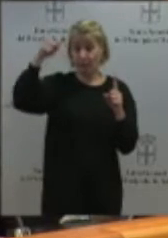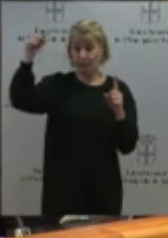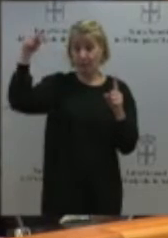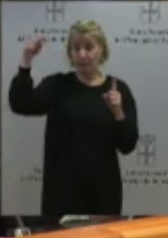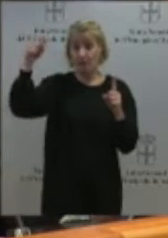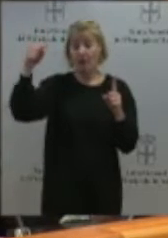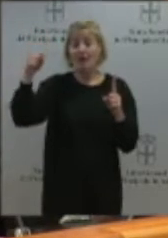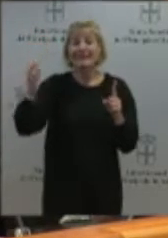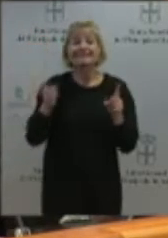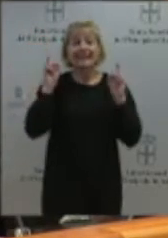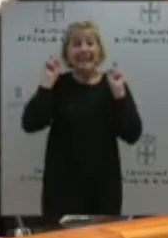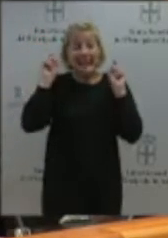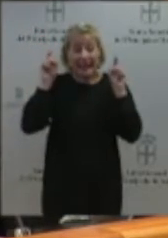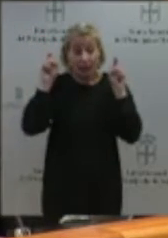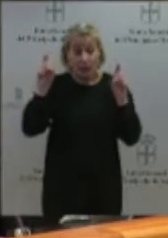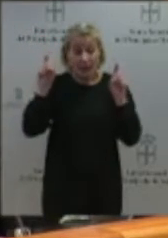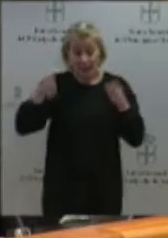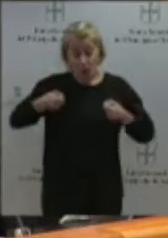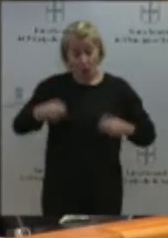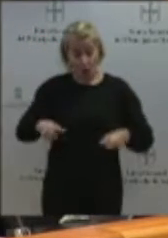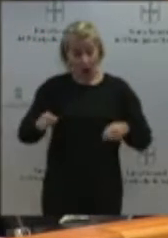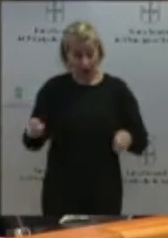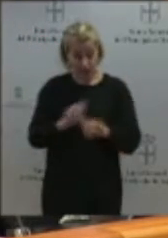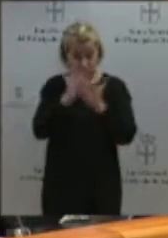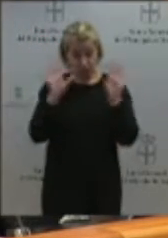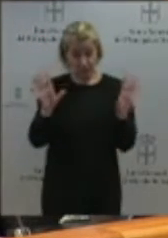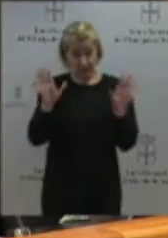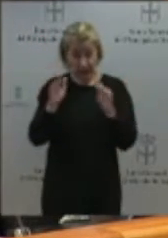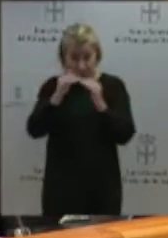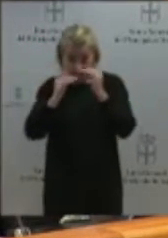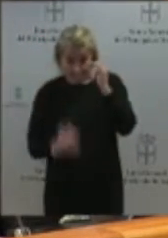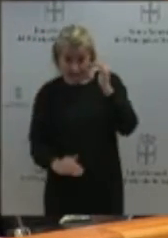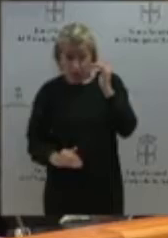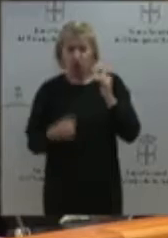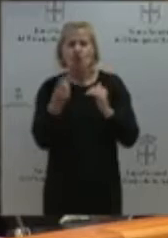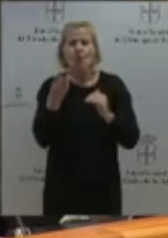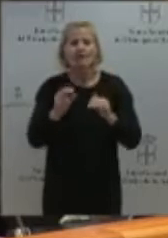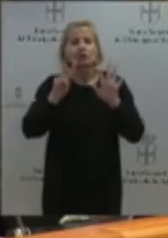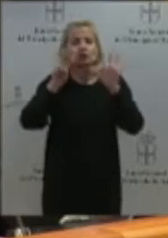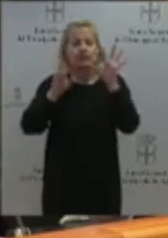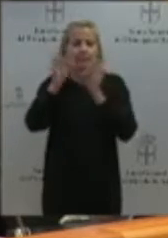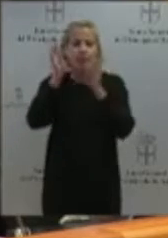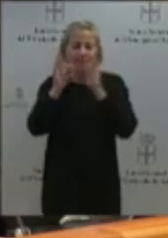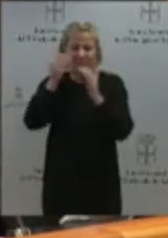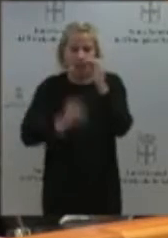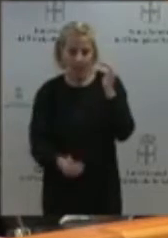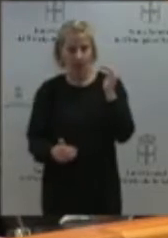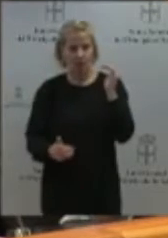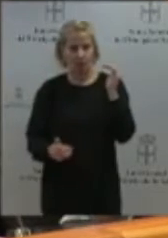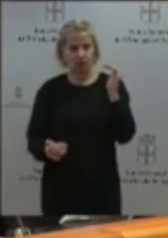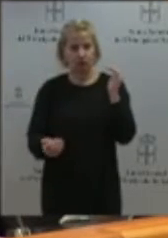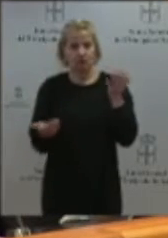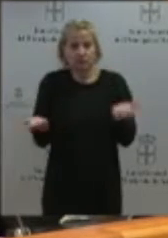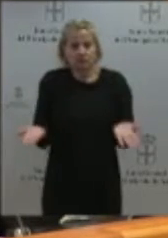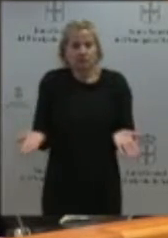año 2009. En un 7% se ha reducido el gasto real en educación desde el año 2009. Y, por lo tanto, eso provoca una